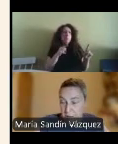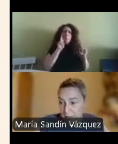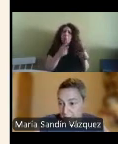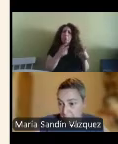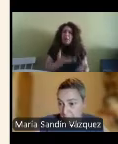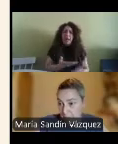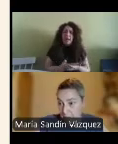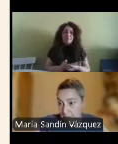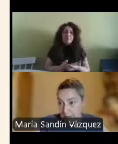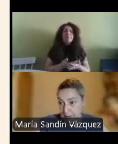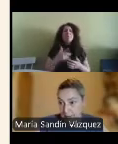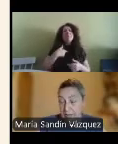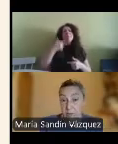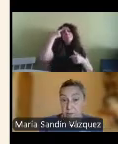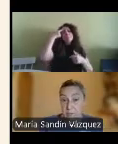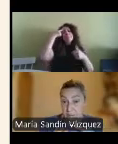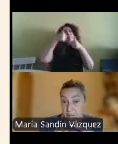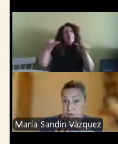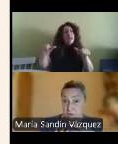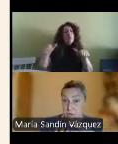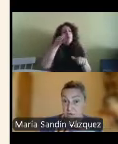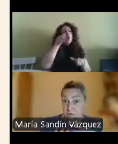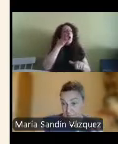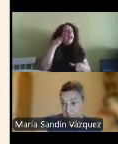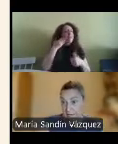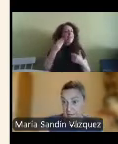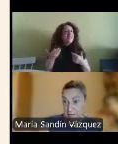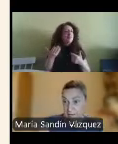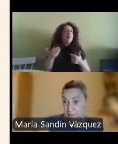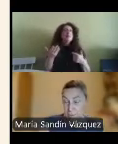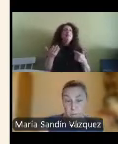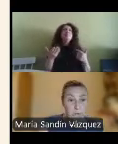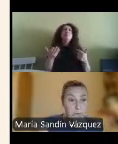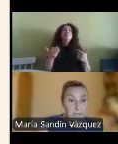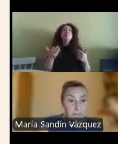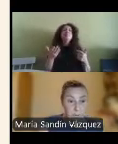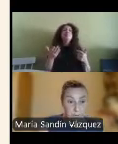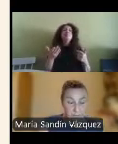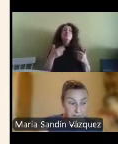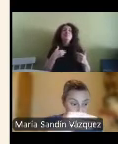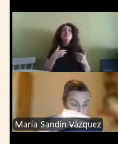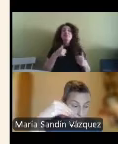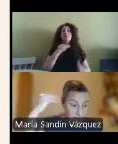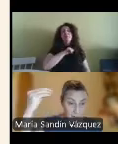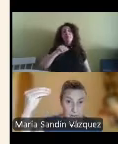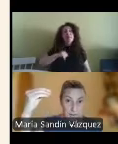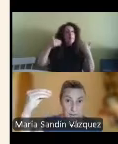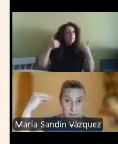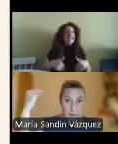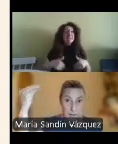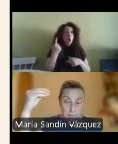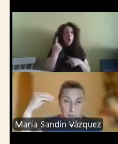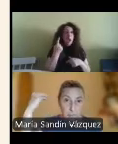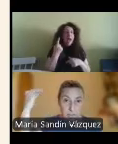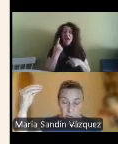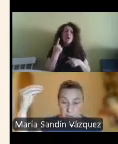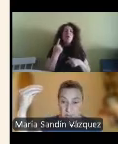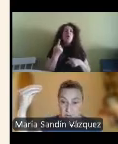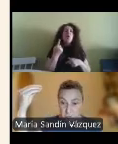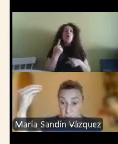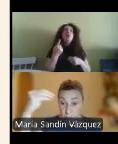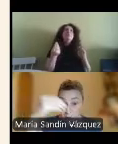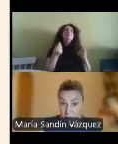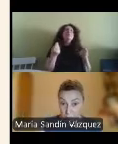luego, prejuicios y racismo, ya no a nivel personal, como decía mi compañera, sino con